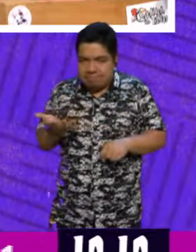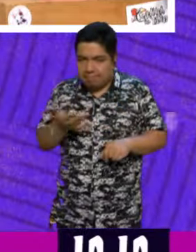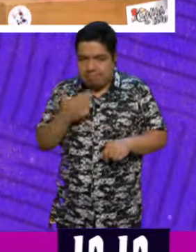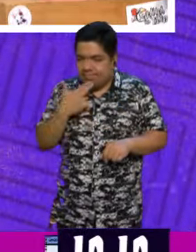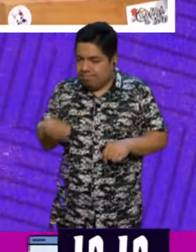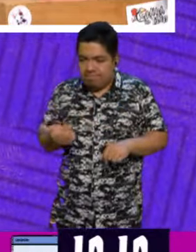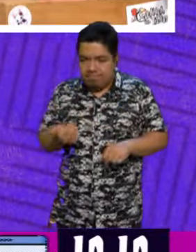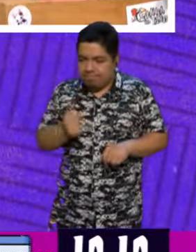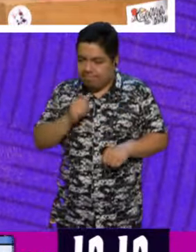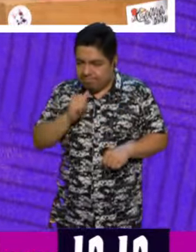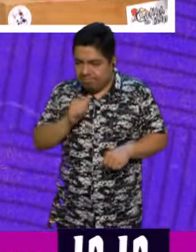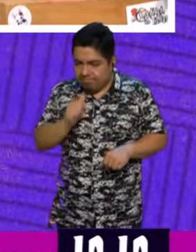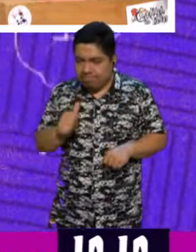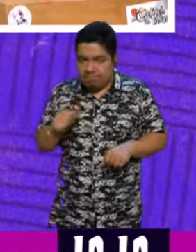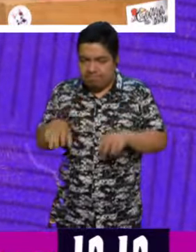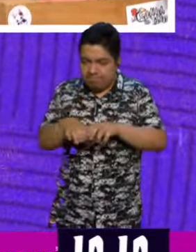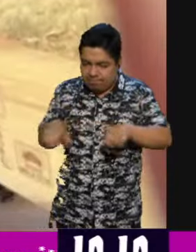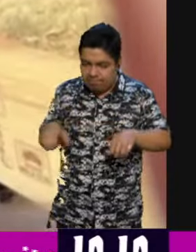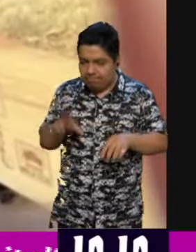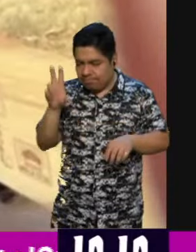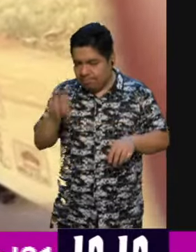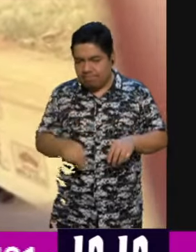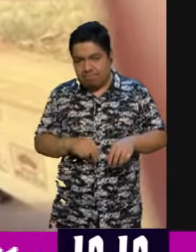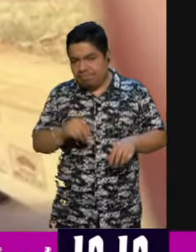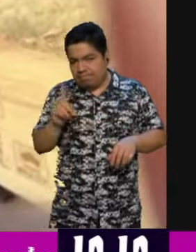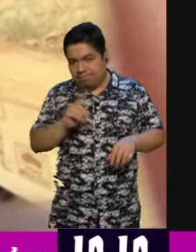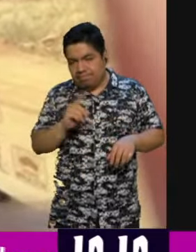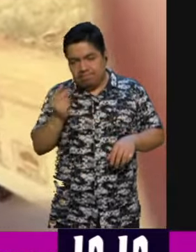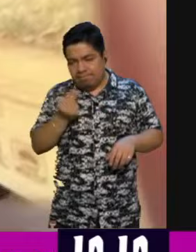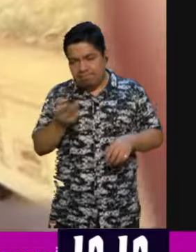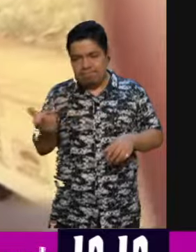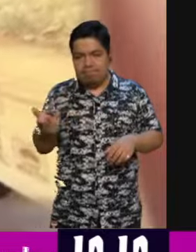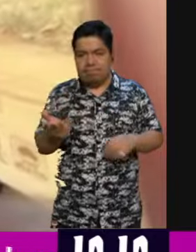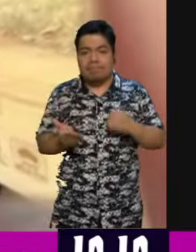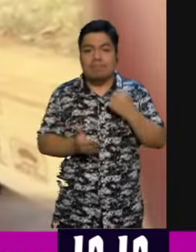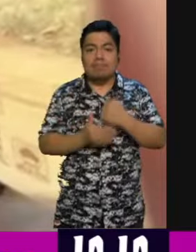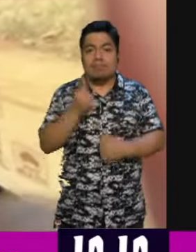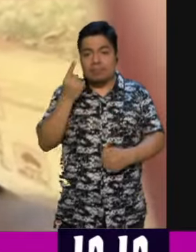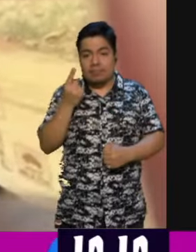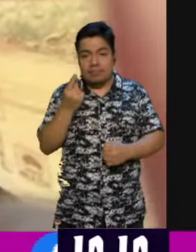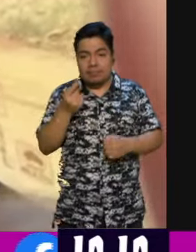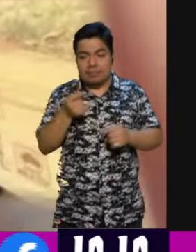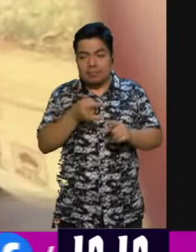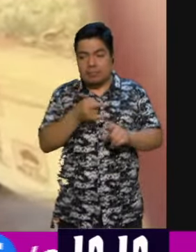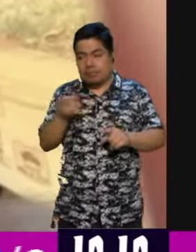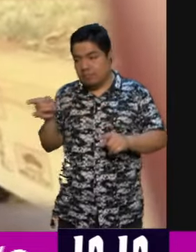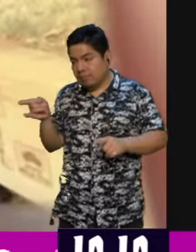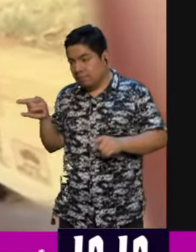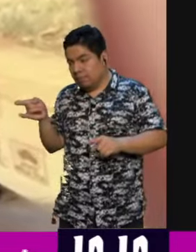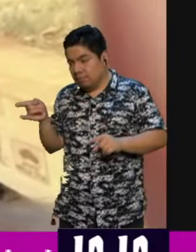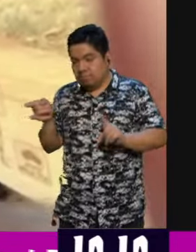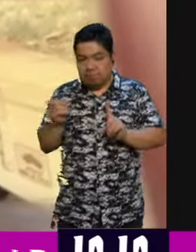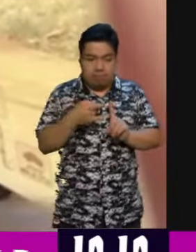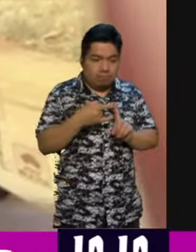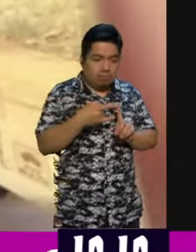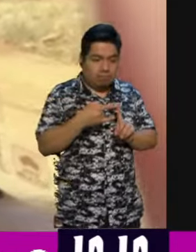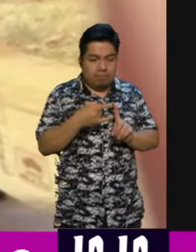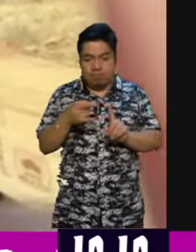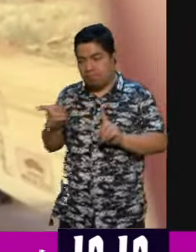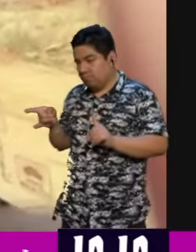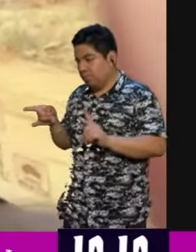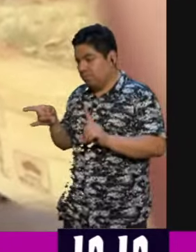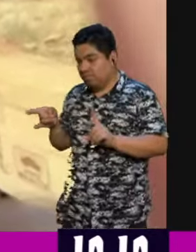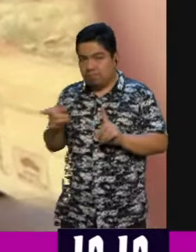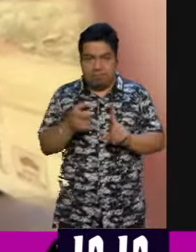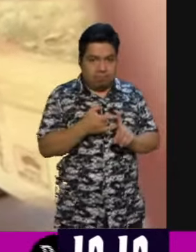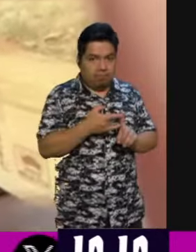adecuado utilizar esa chedorita, ¿va? Entonces, ¿por qué? Porque al momento de estar abriendo y cerrando el refrigerador, vas creando,